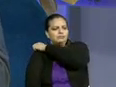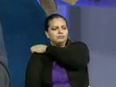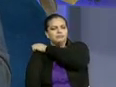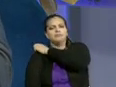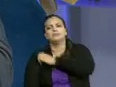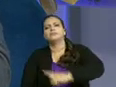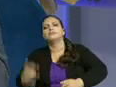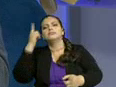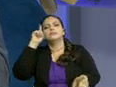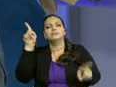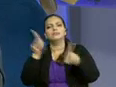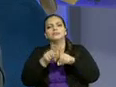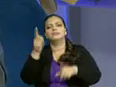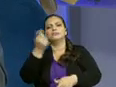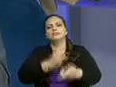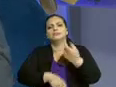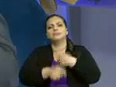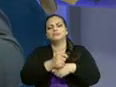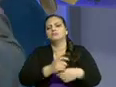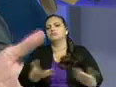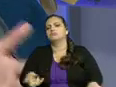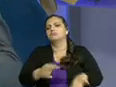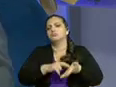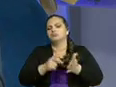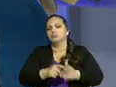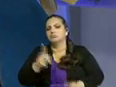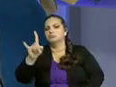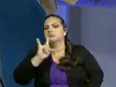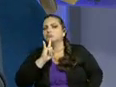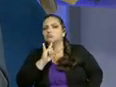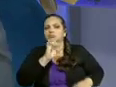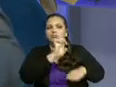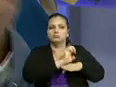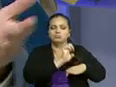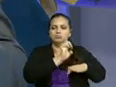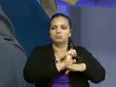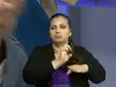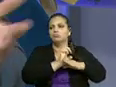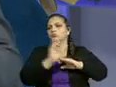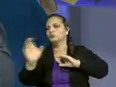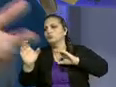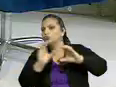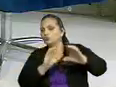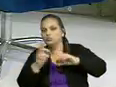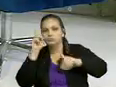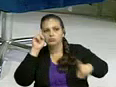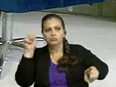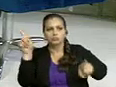voluntad política que existe entre Corea y Estados Unidos. Pero no quiero quedarme solamente en Estados Unidos.